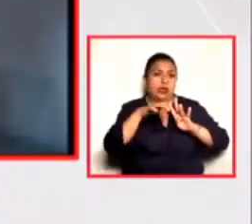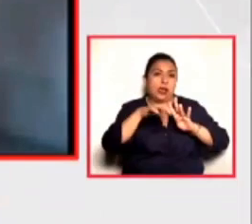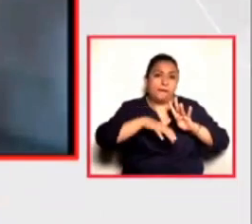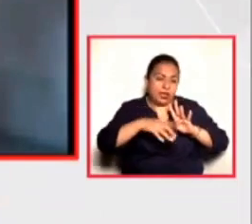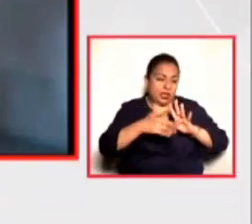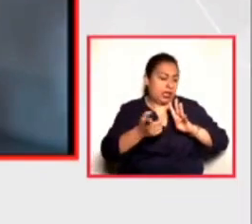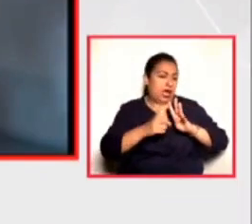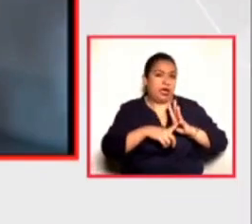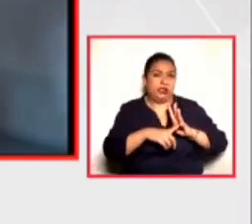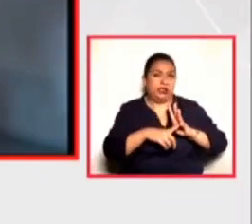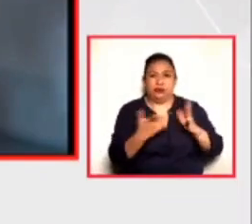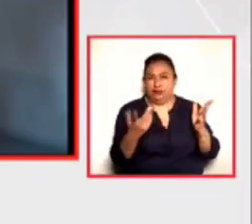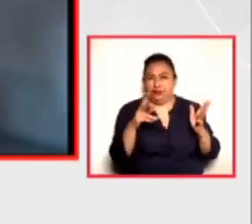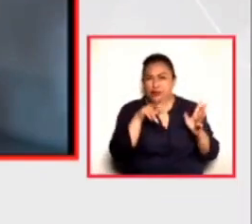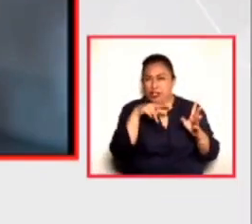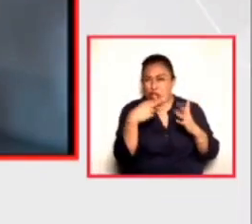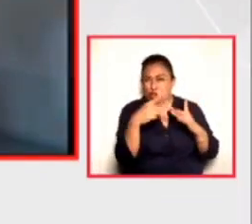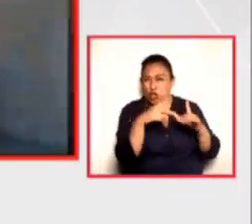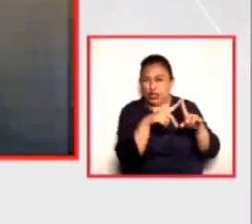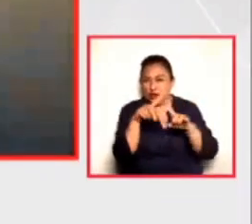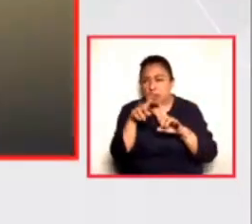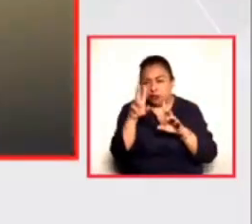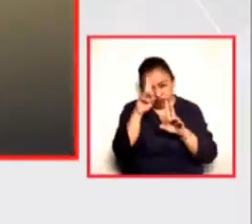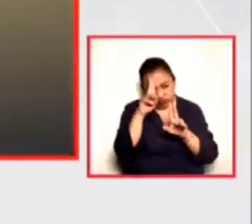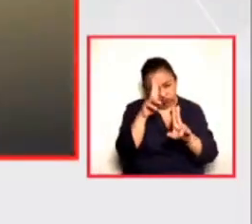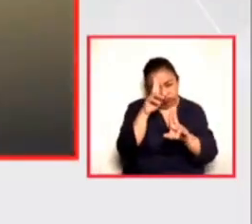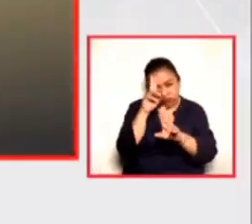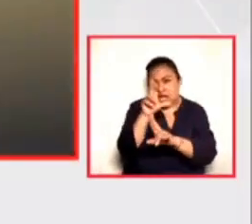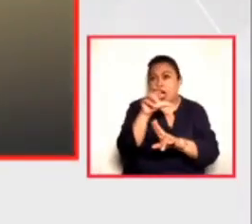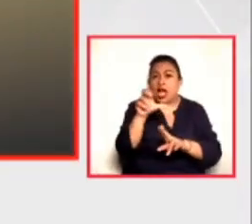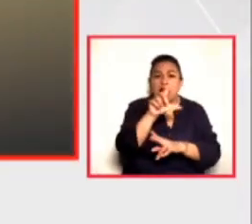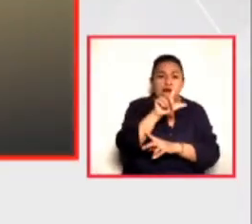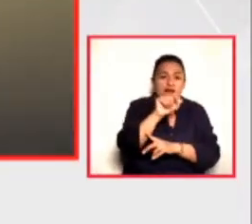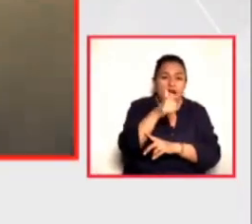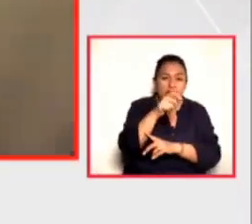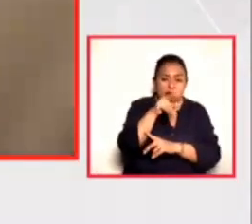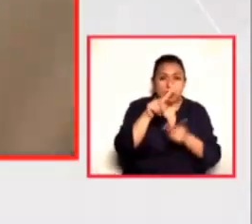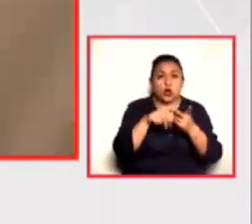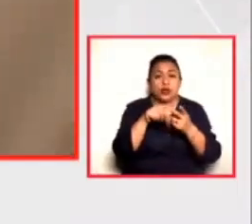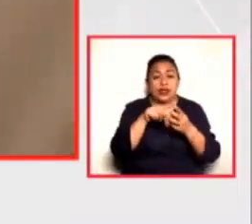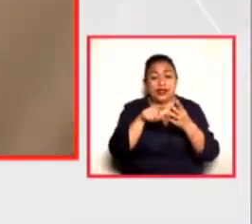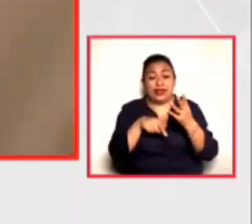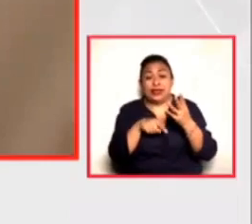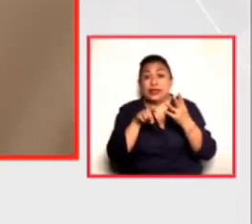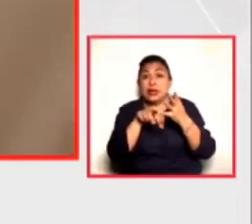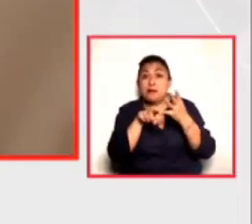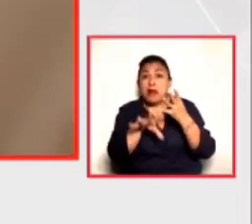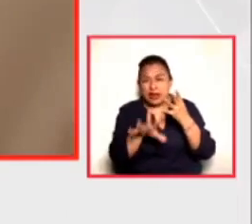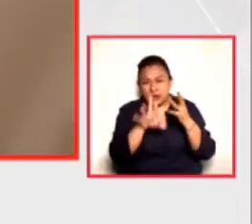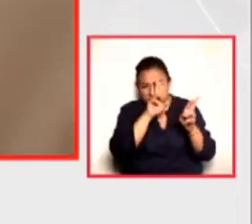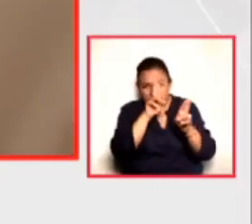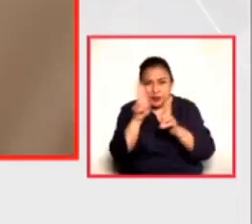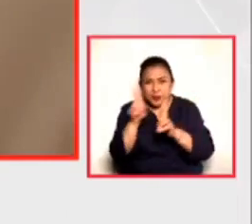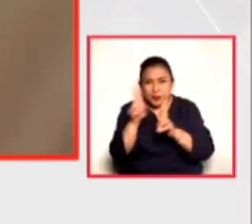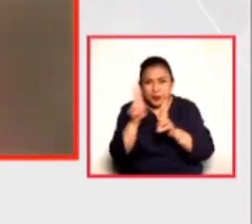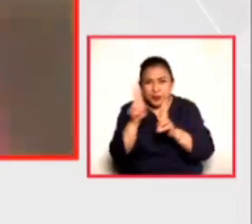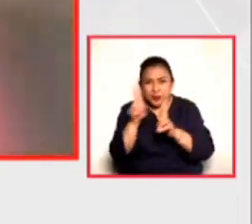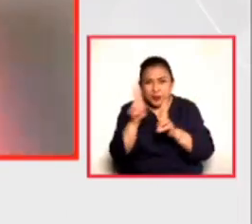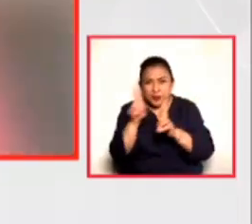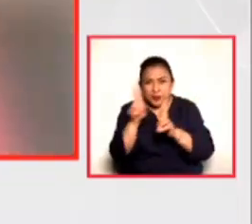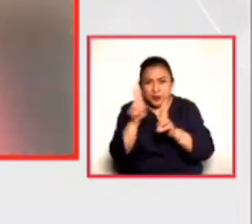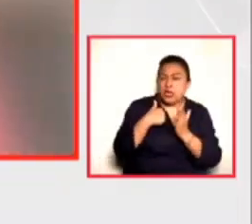De alguna manera tratar de hacer un homenaje tanto a la gaviota como a las tres hermanas, o sea, a las obras que de alguna manera me han